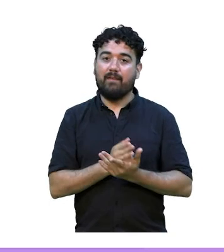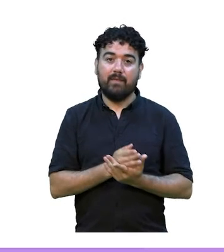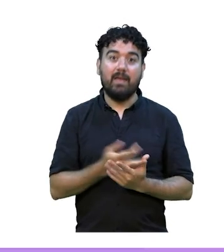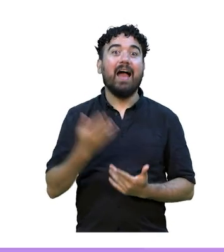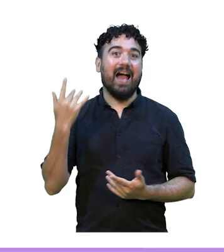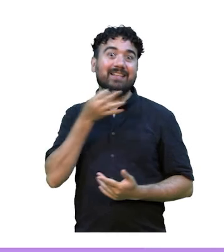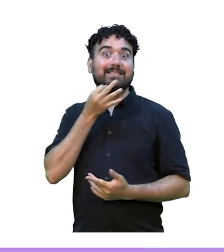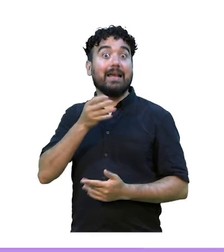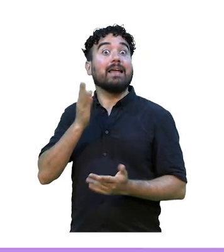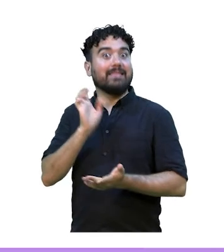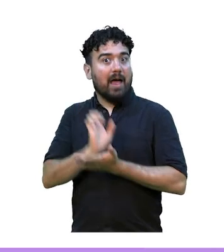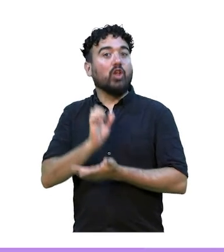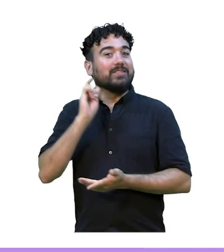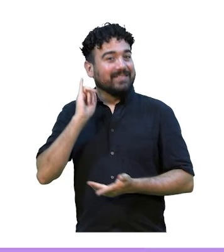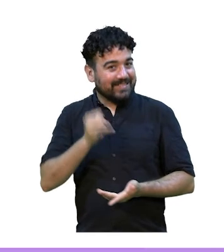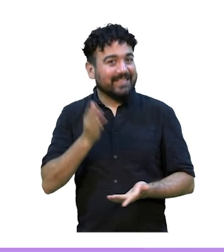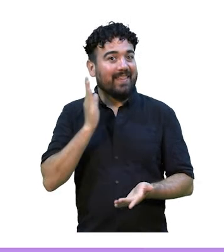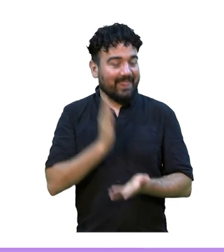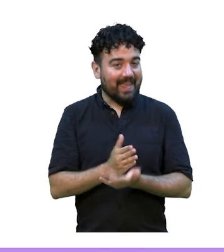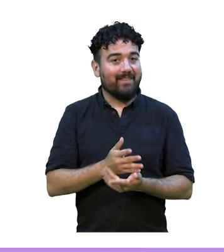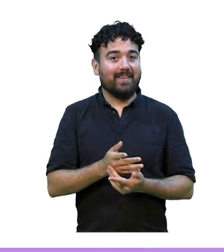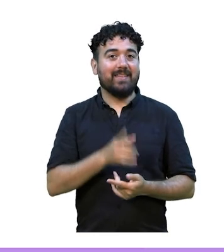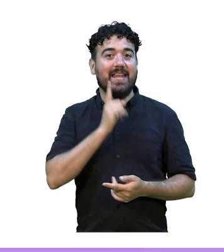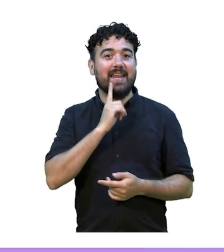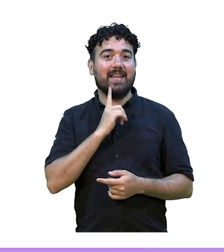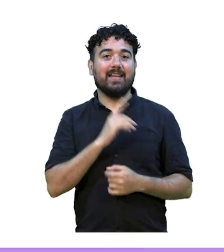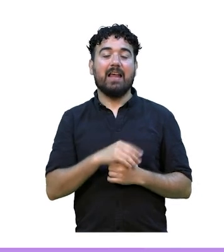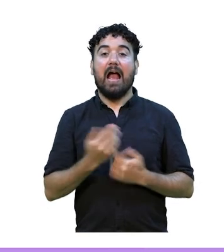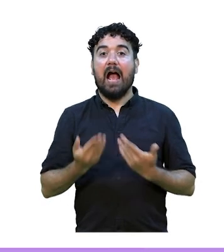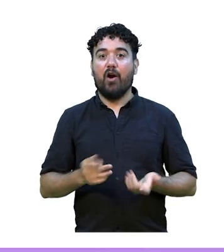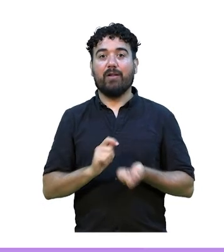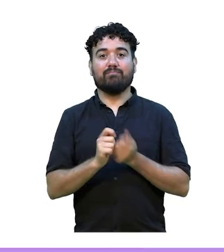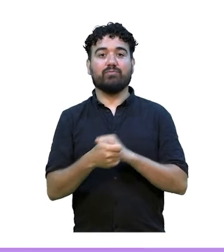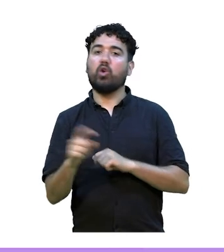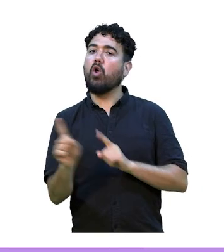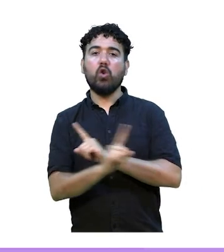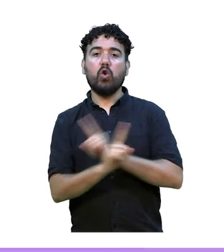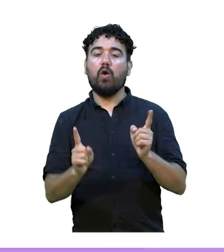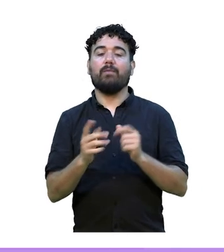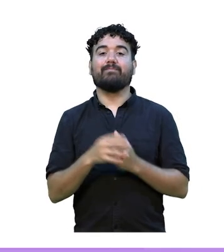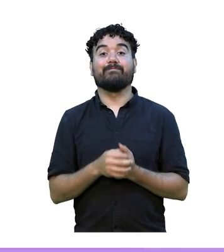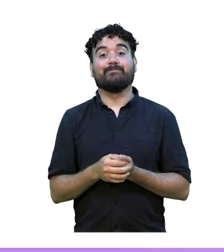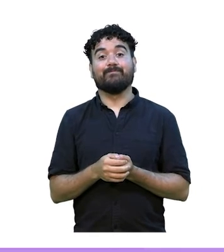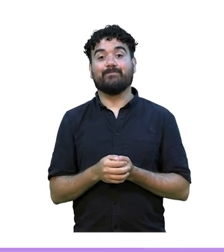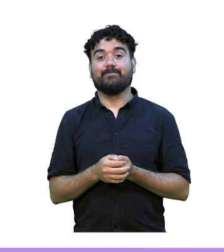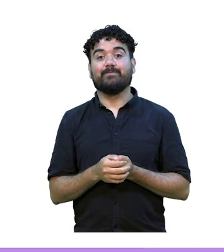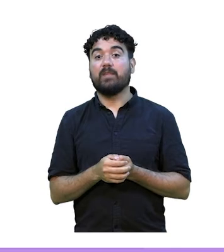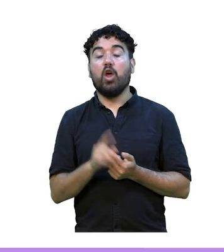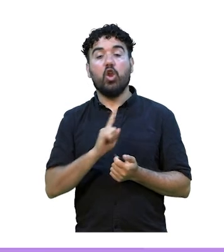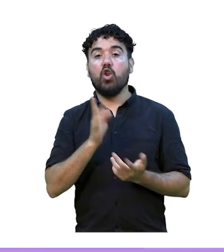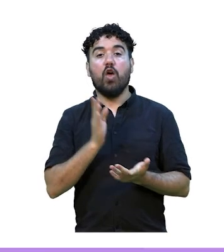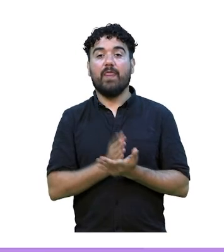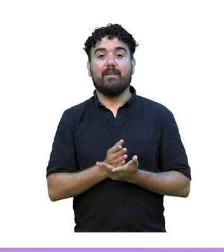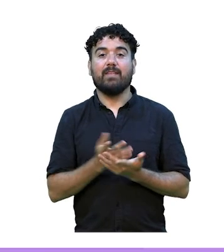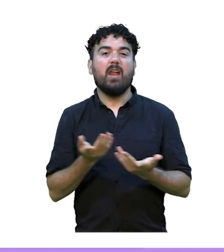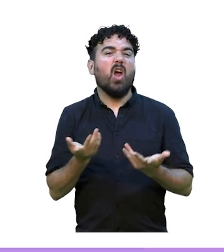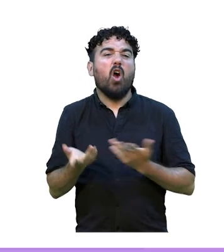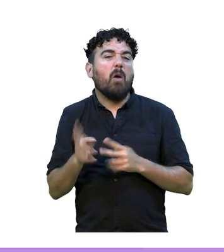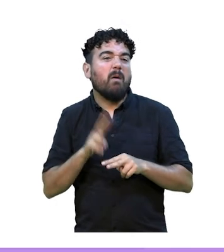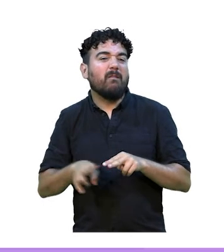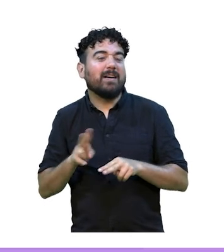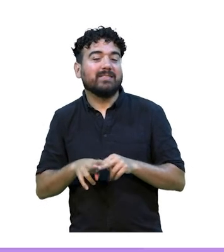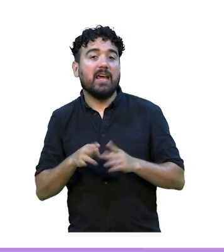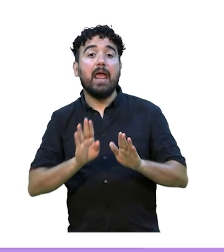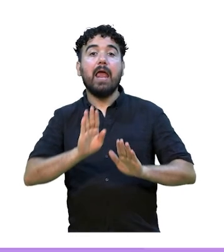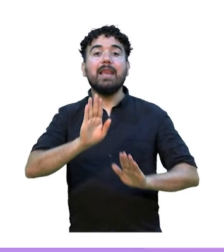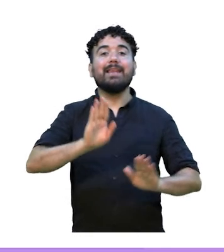diferencia de lo que se planteaba antes, que el Estado sí debía tener una política, ¿ya? En esta ocasión, digamos, no